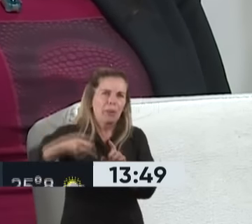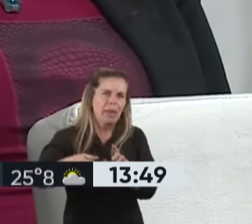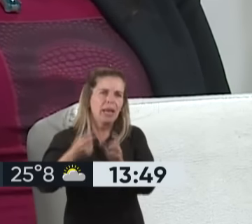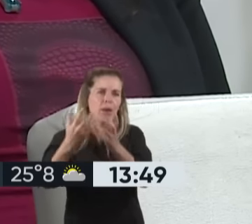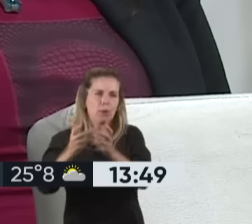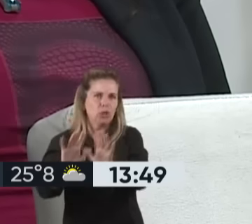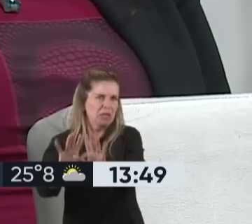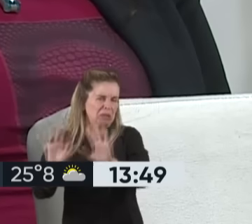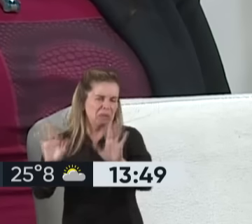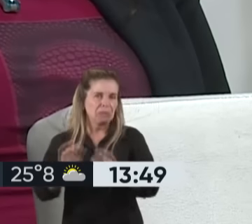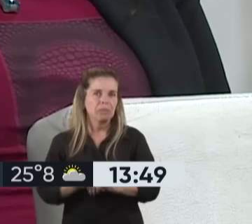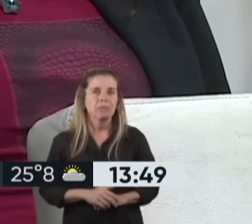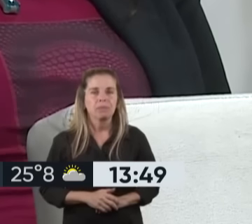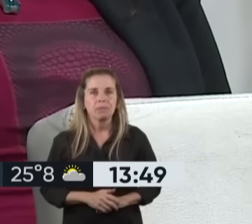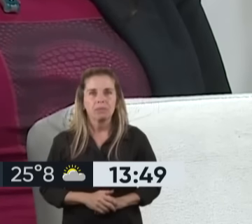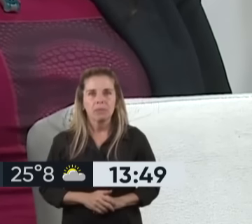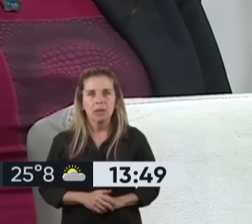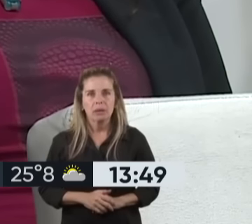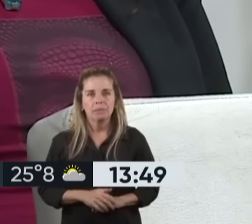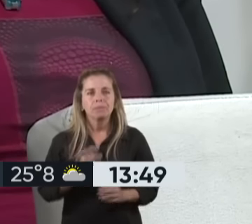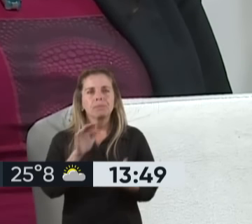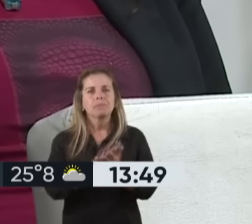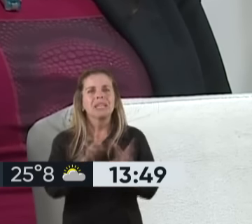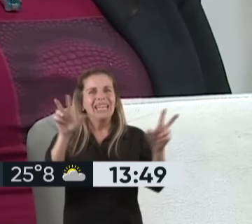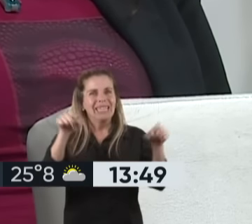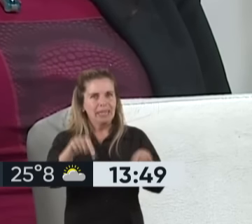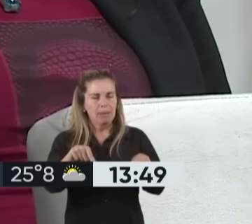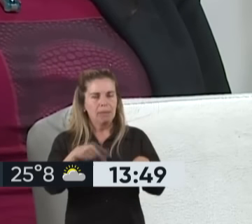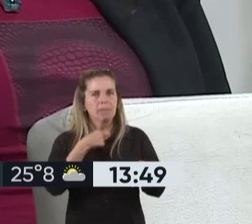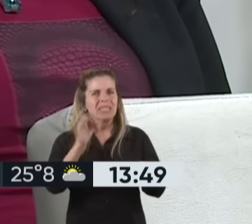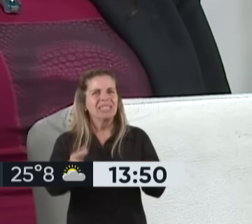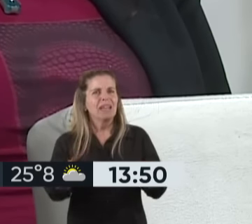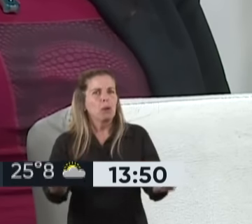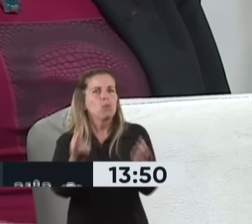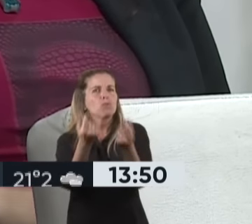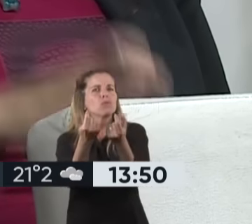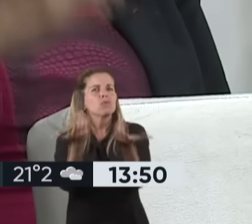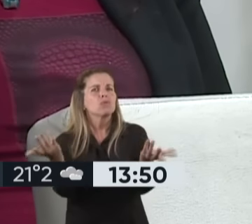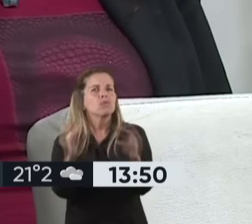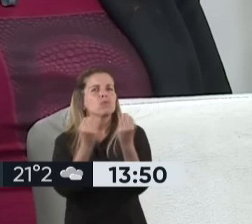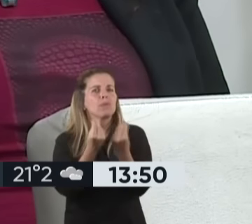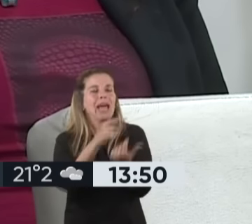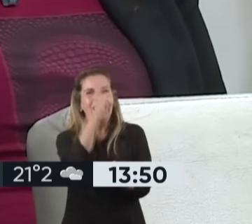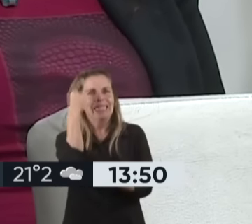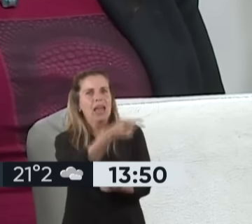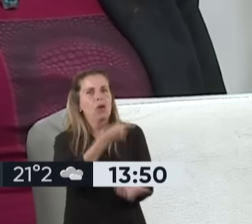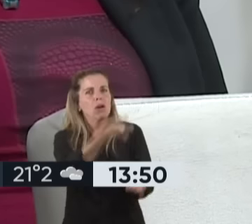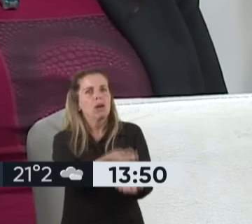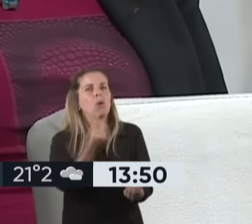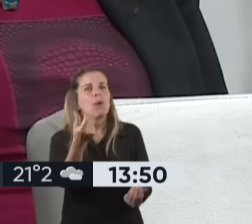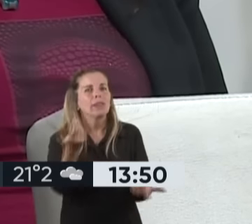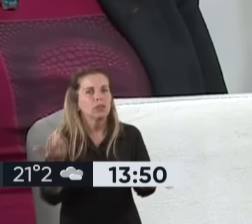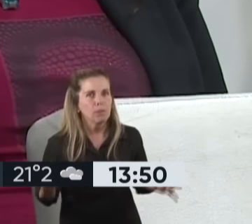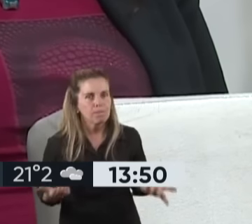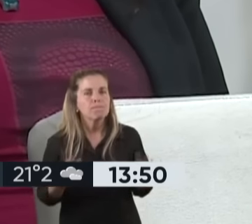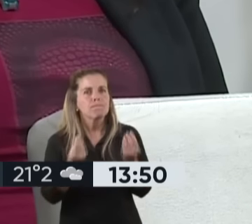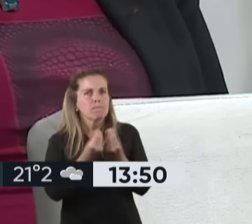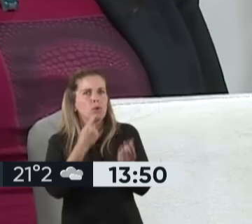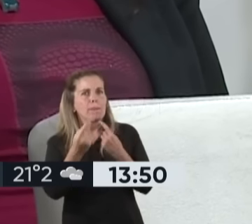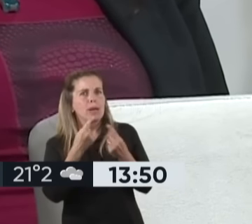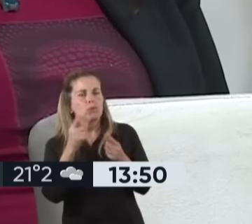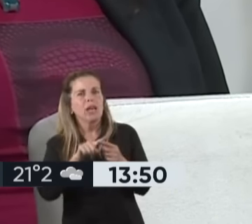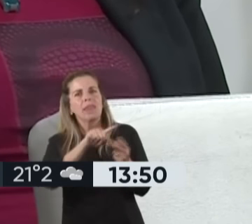planteado por si hay posibilidad de contestar. Sobre esto quería saber el costo total que va a tener para el Estado argentino, y hay muchas preguntas que quedaron del